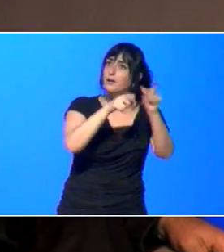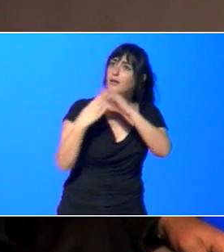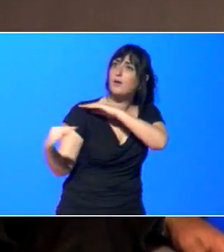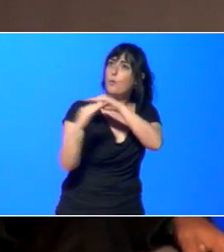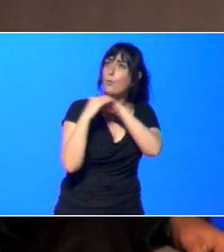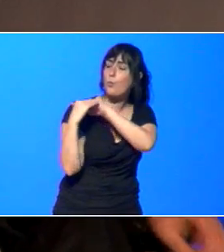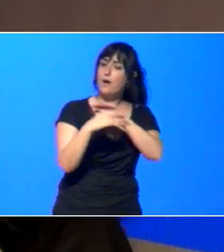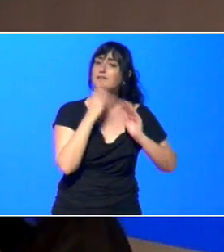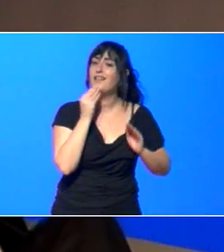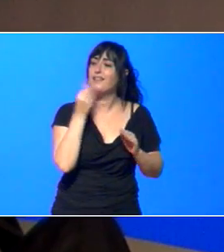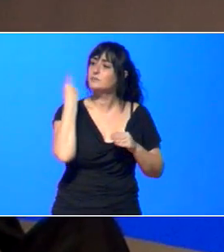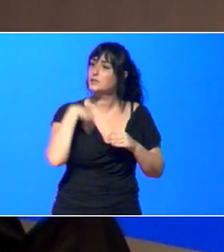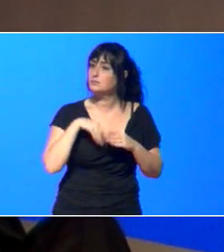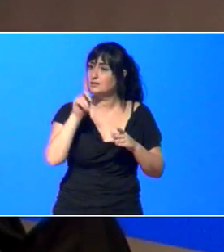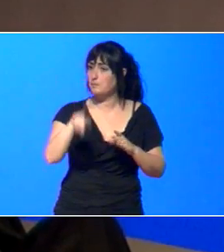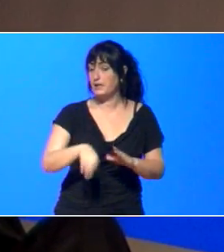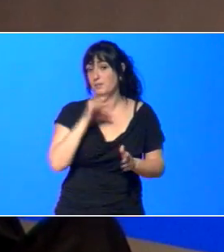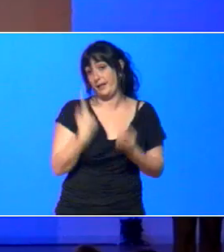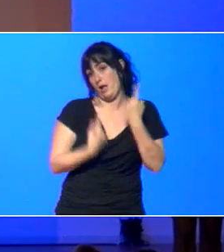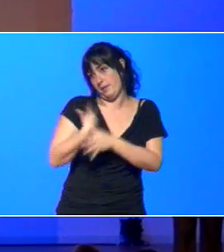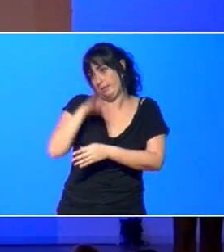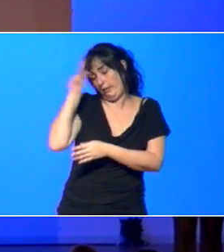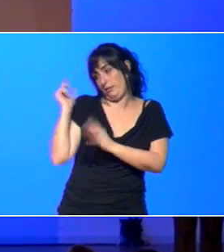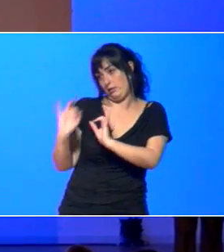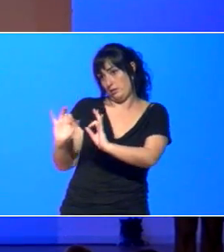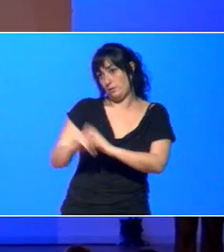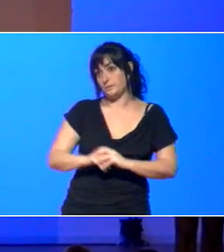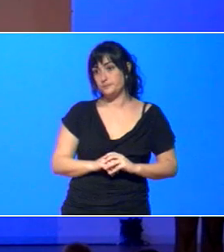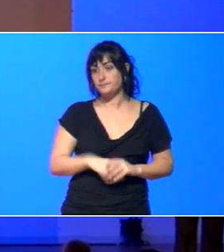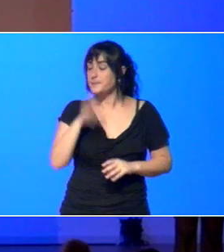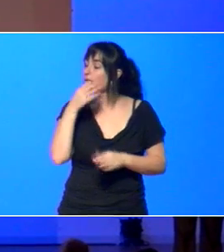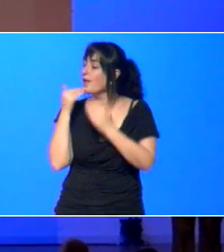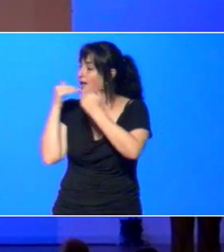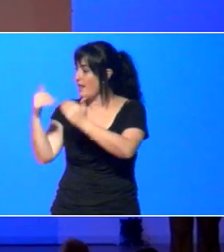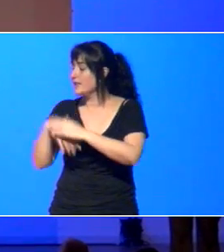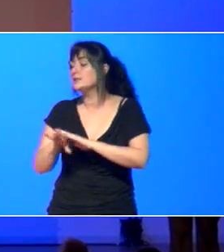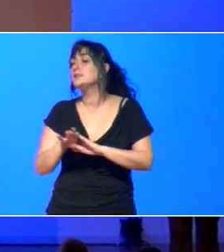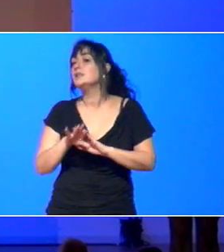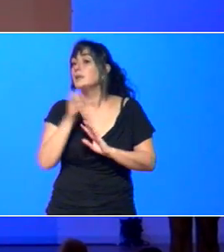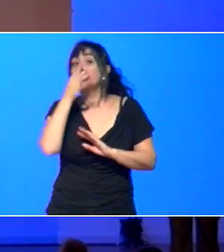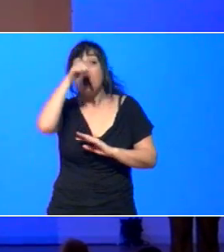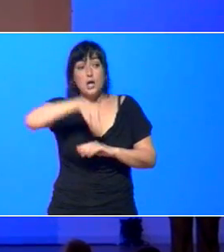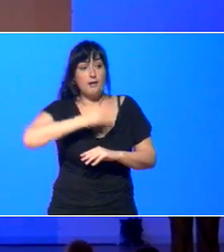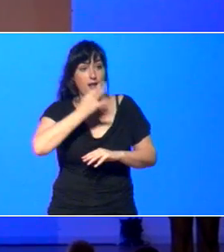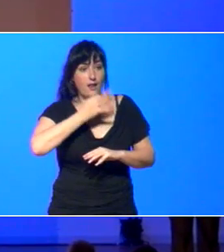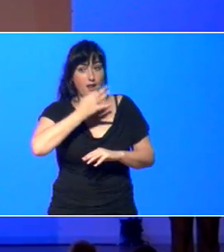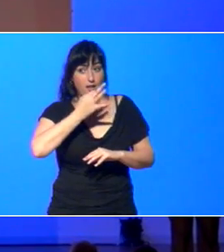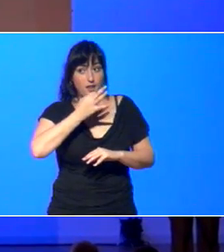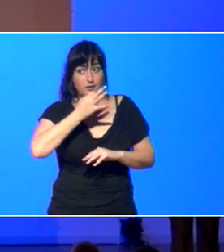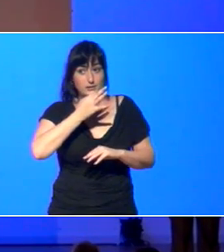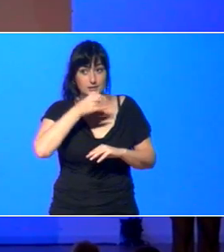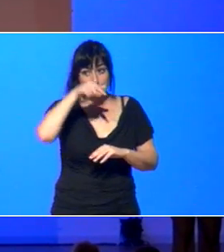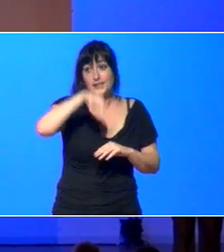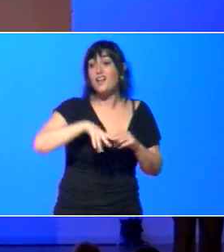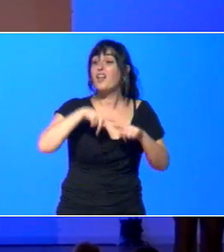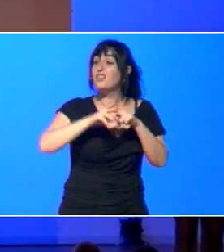que muchas veces nos olvidamos también de ellos. Bueno, gracias. De todas maneras, hoy a la tarde hablaremos en algunos talleres del